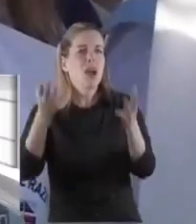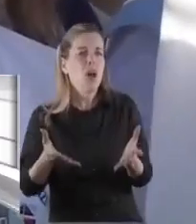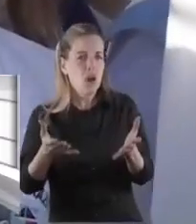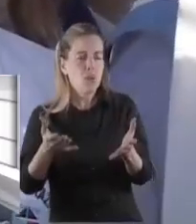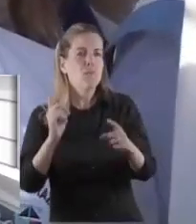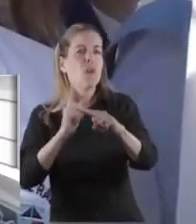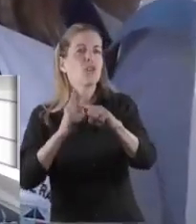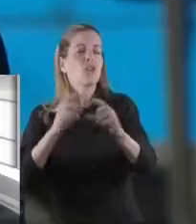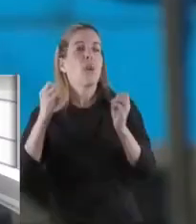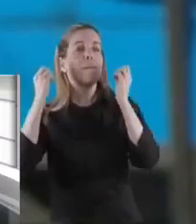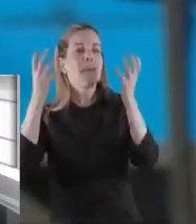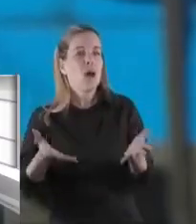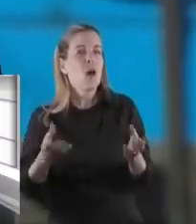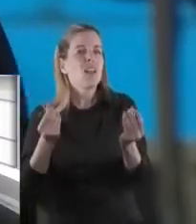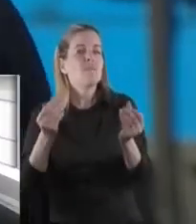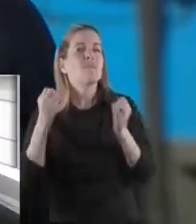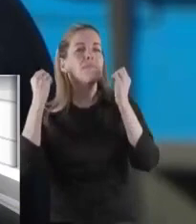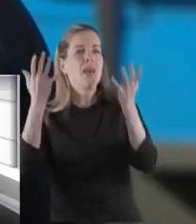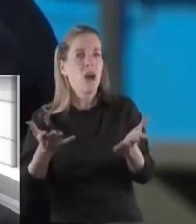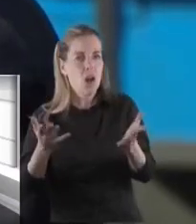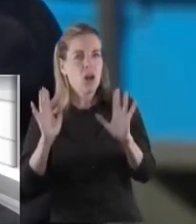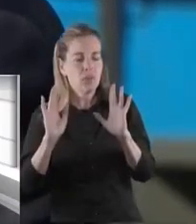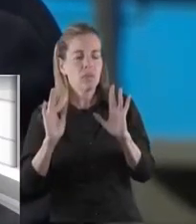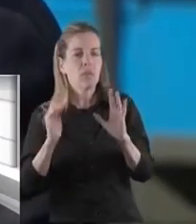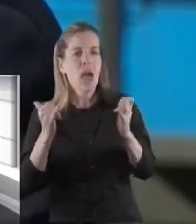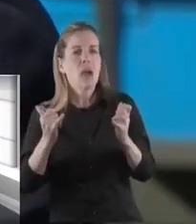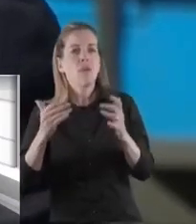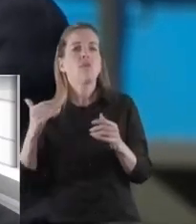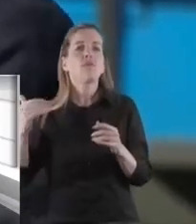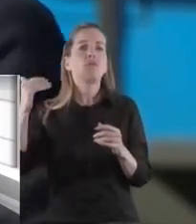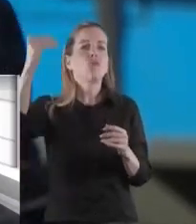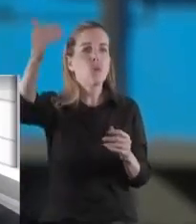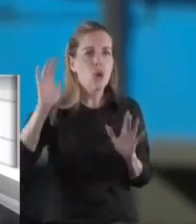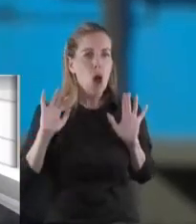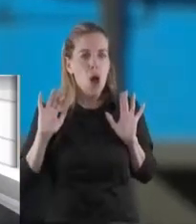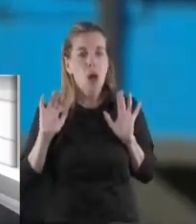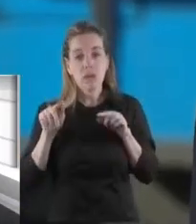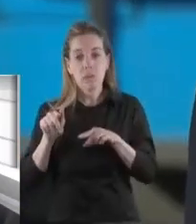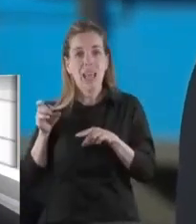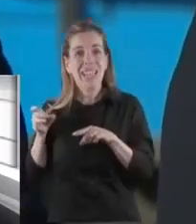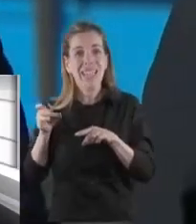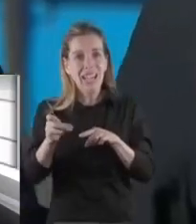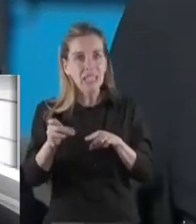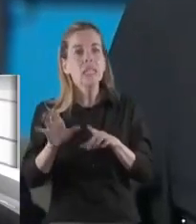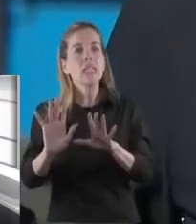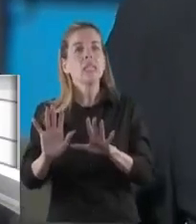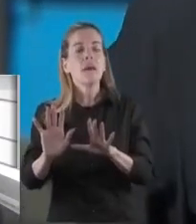tenemos un futuro que el tren no se está dando cuenta